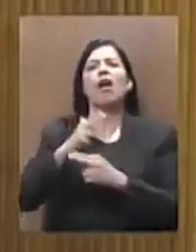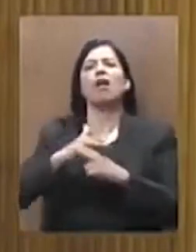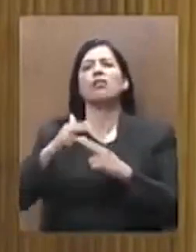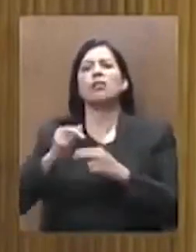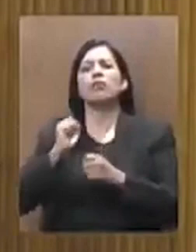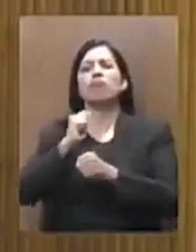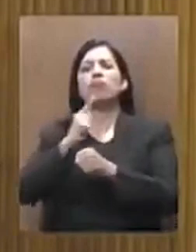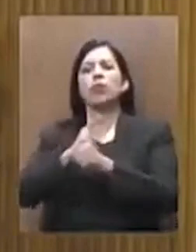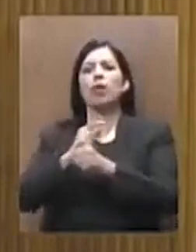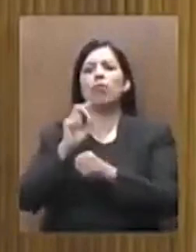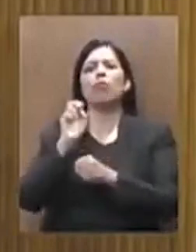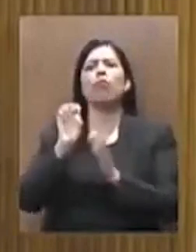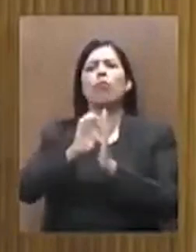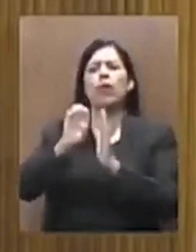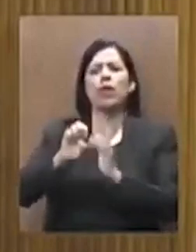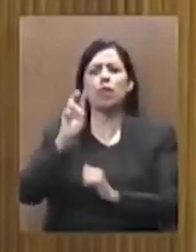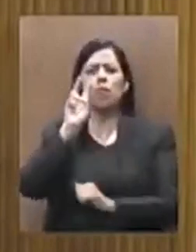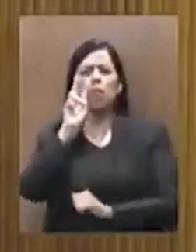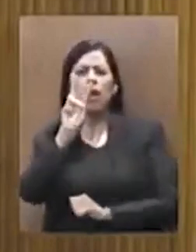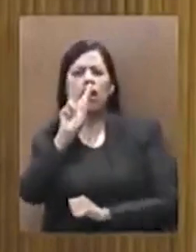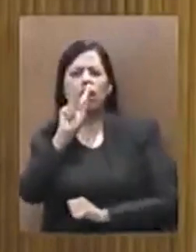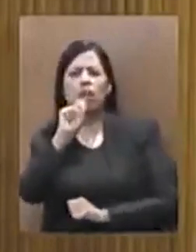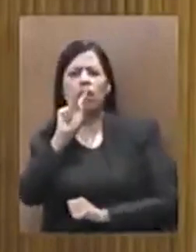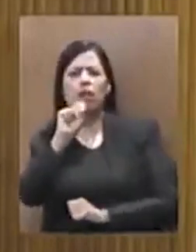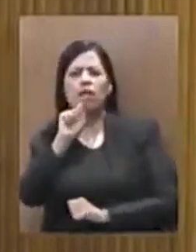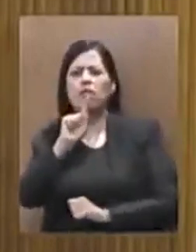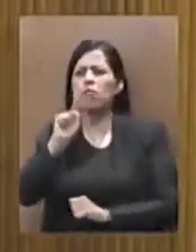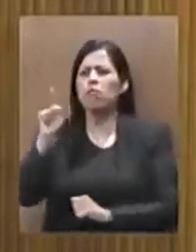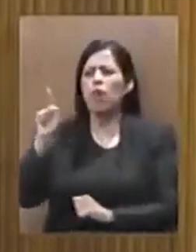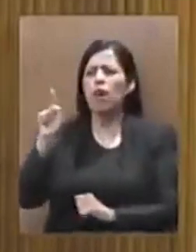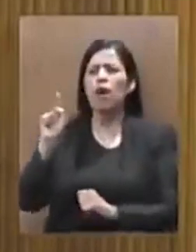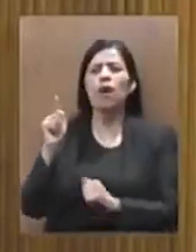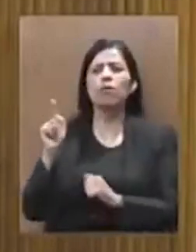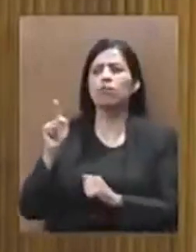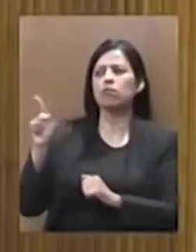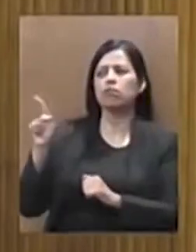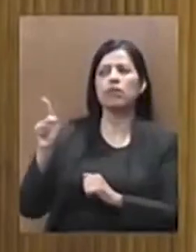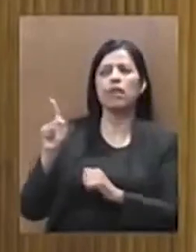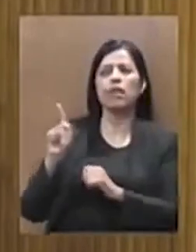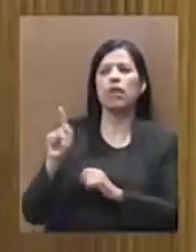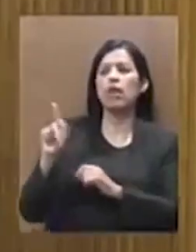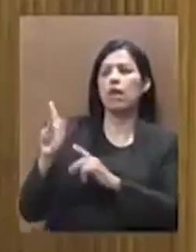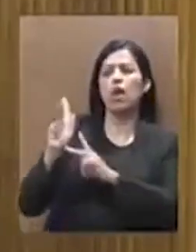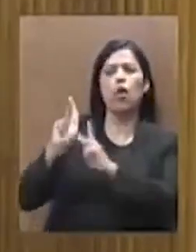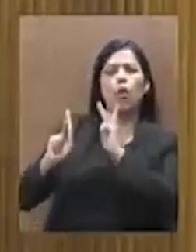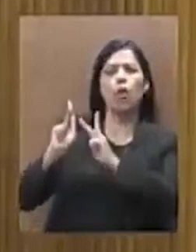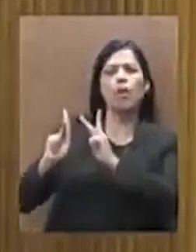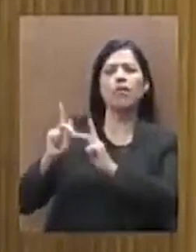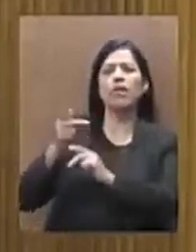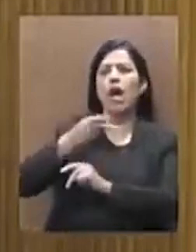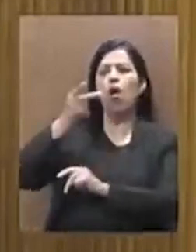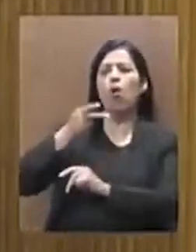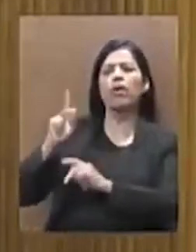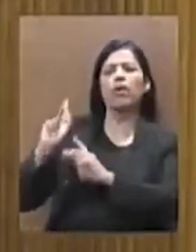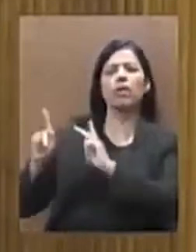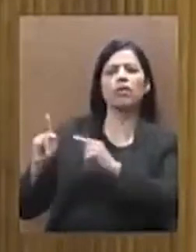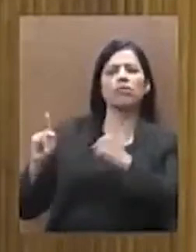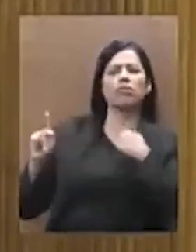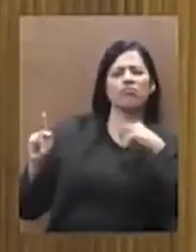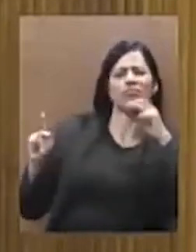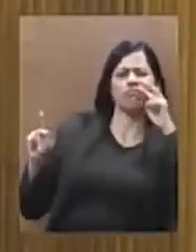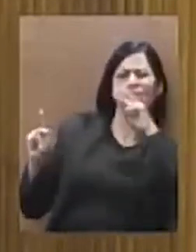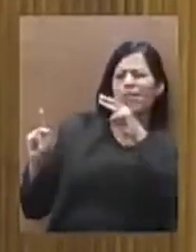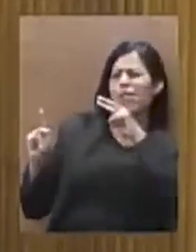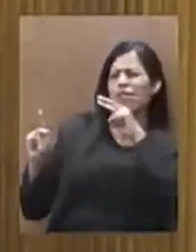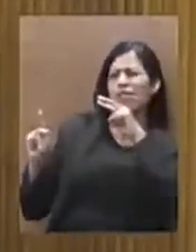viendo la televisión con otros pares Y estos empiezan a reír y él evidentemente no entiende